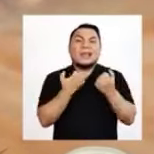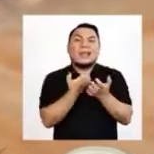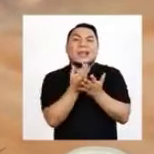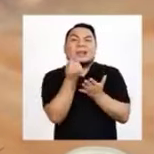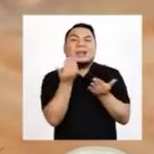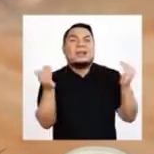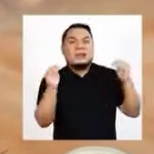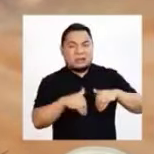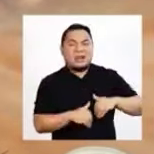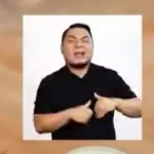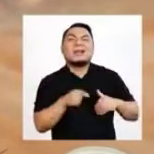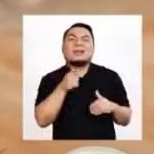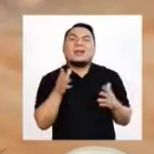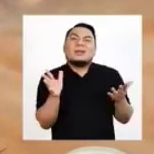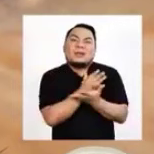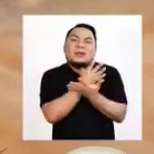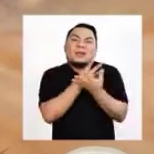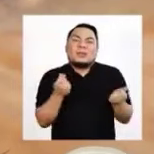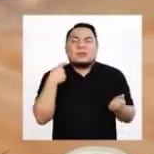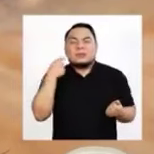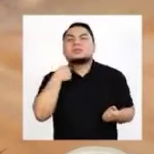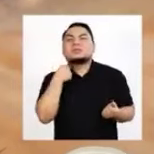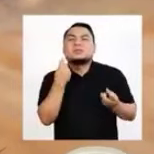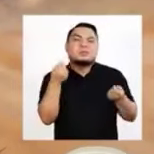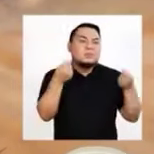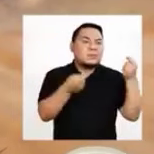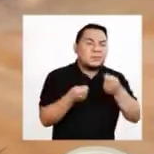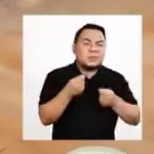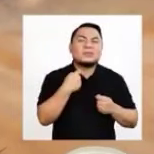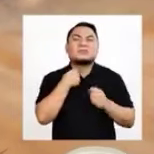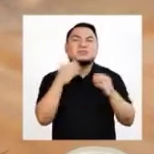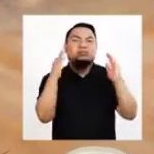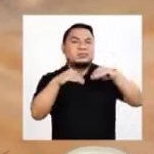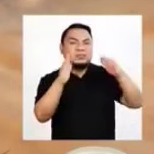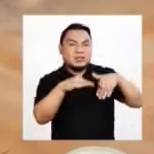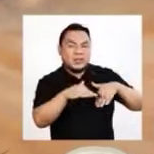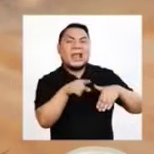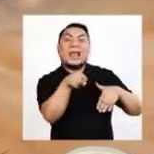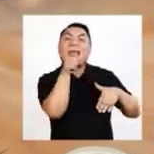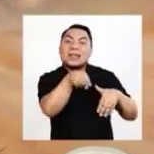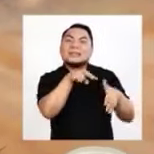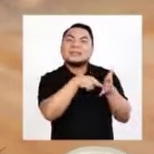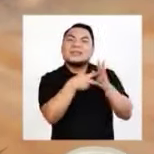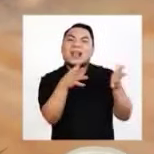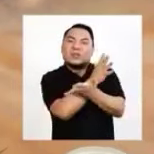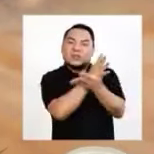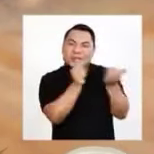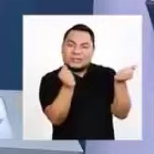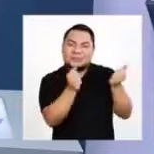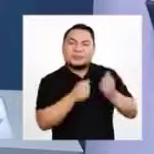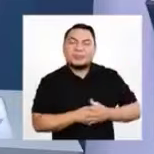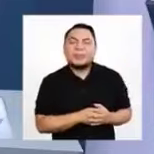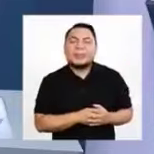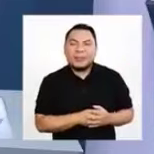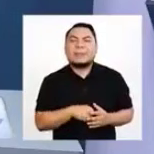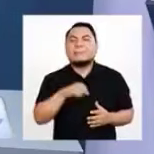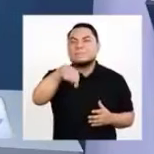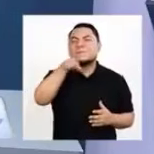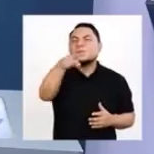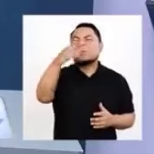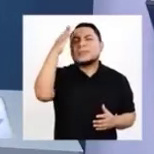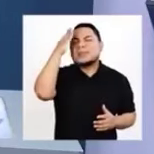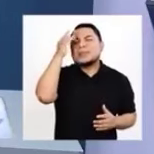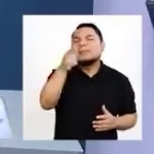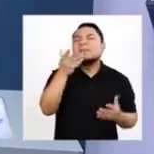y económicas, por lo que genera una grave crisis en la comunidad afectada. ¡Ay! ¿Y qué